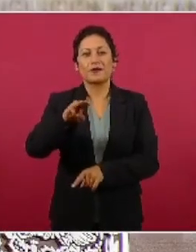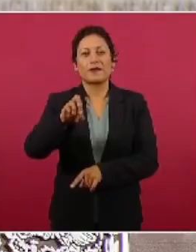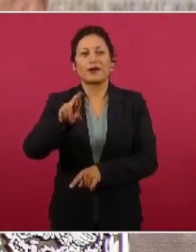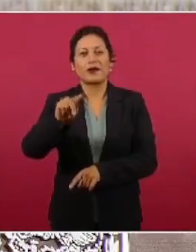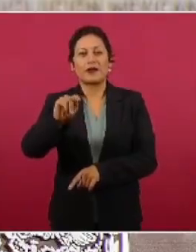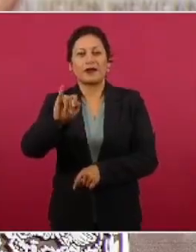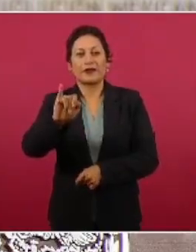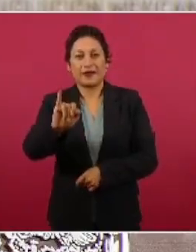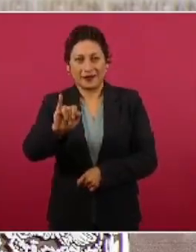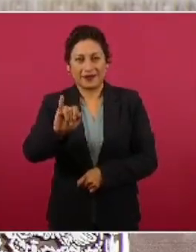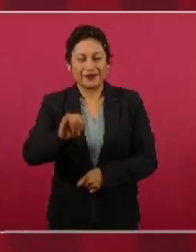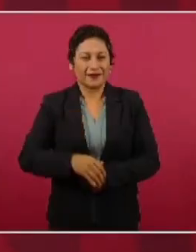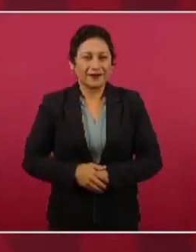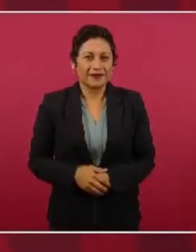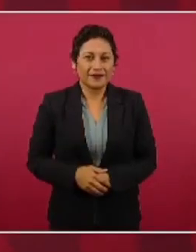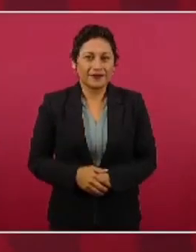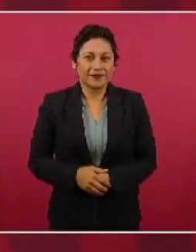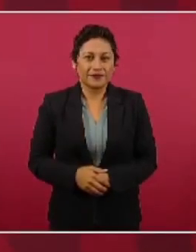alguien sin